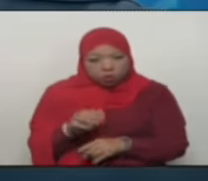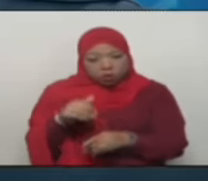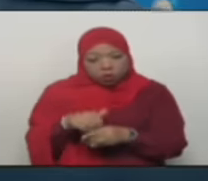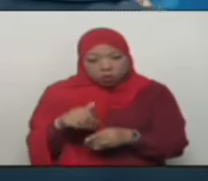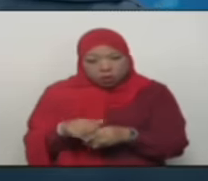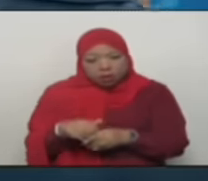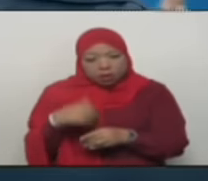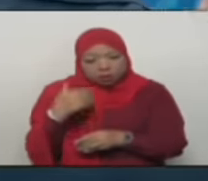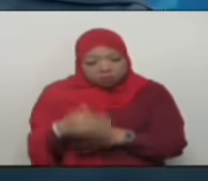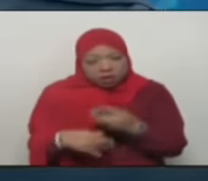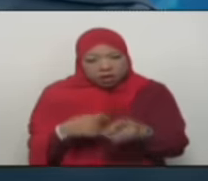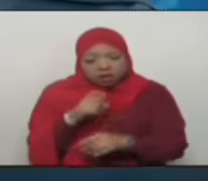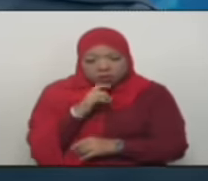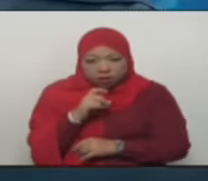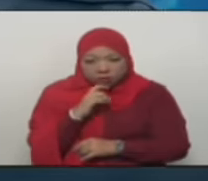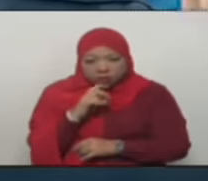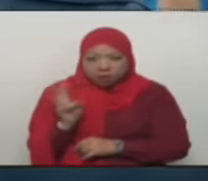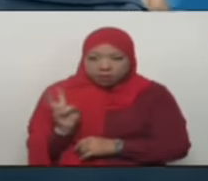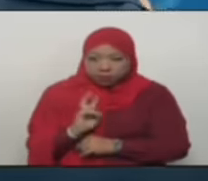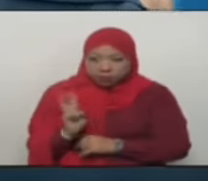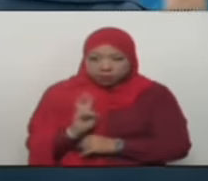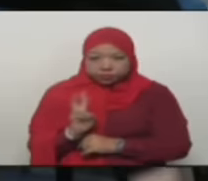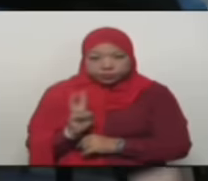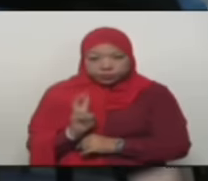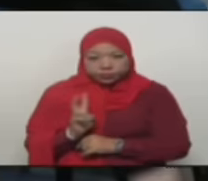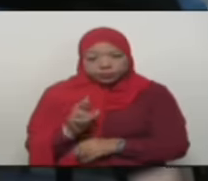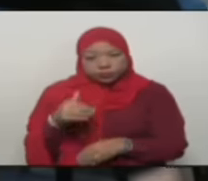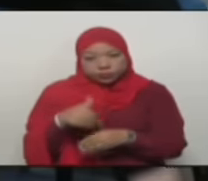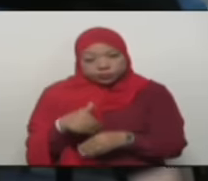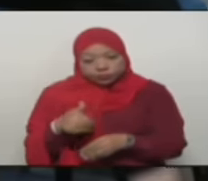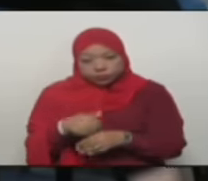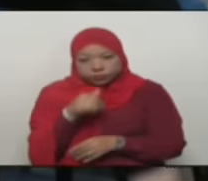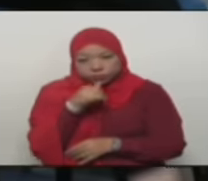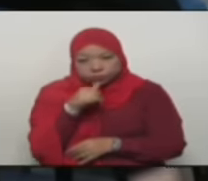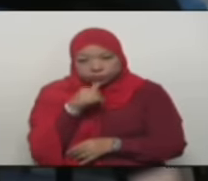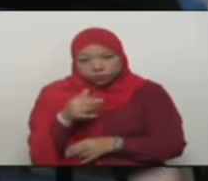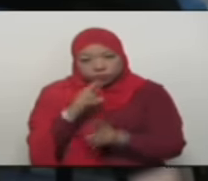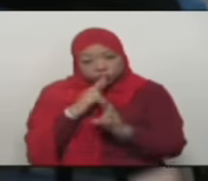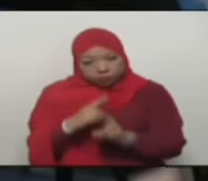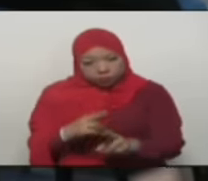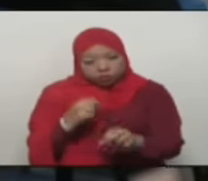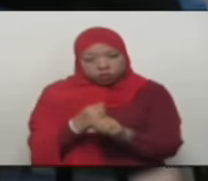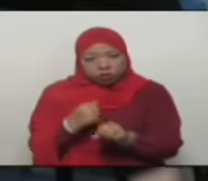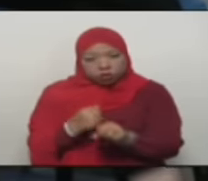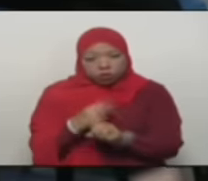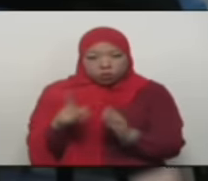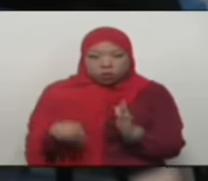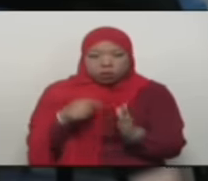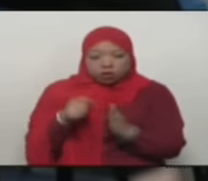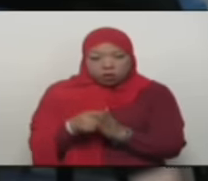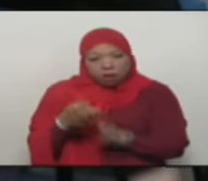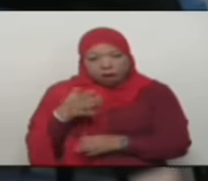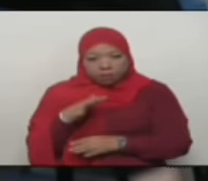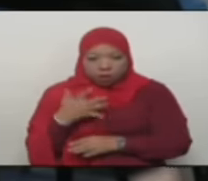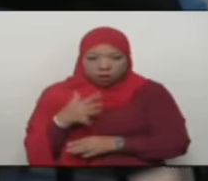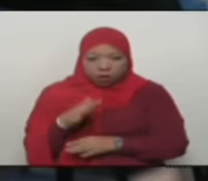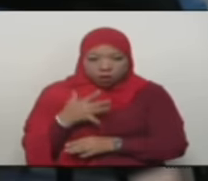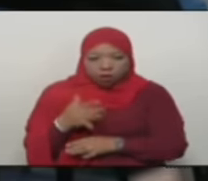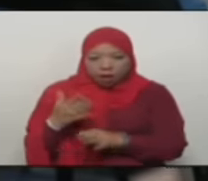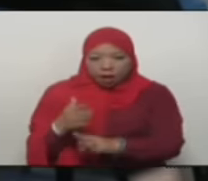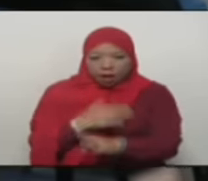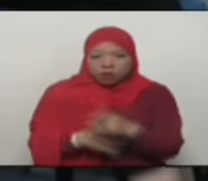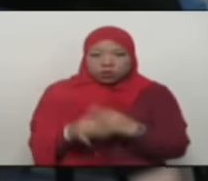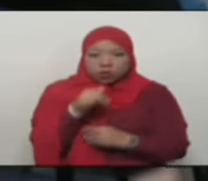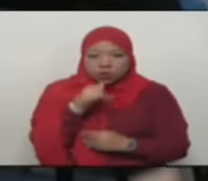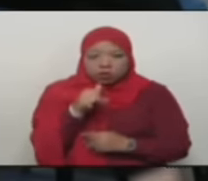más lenta. Pero en Venezuela, la elección automatizada, el resultado generalmente aparece antes que